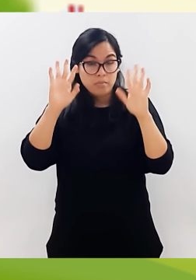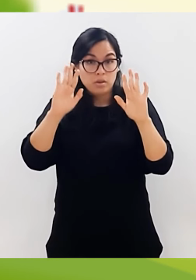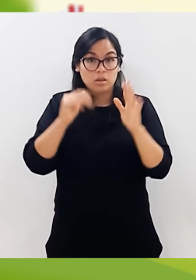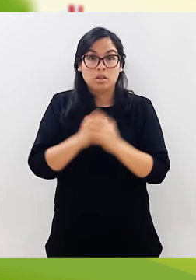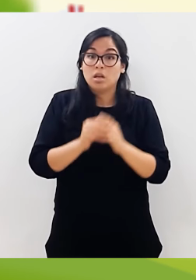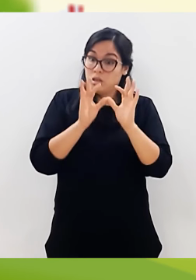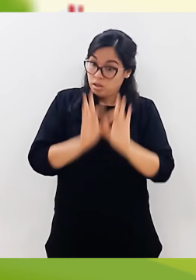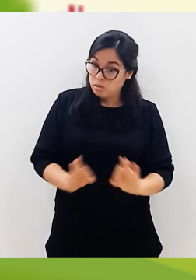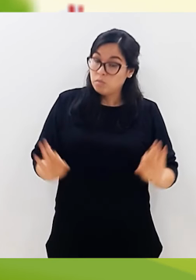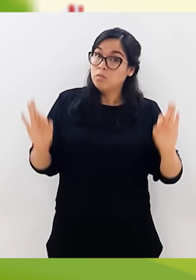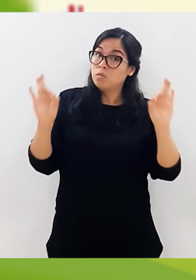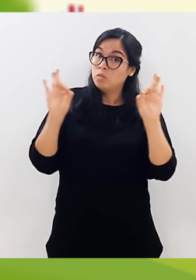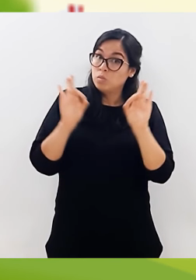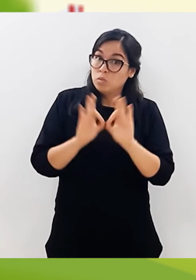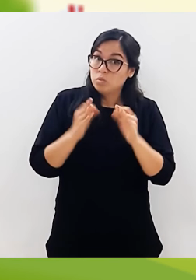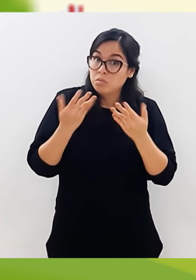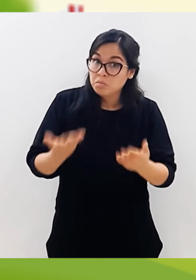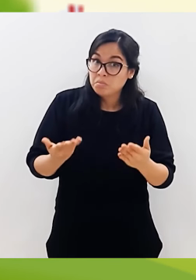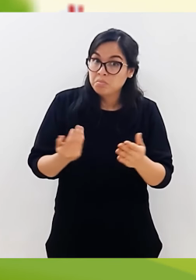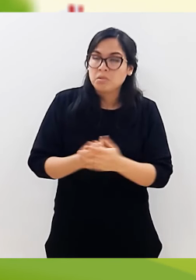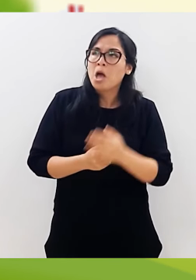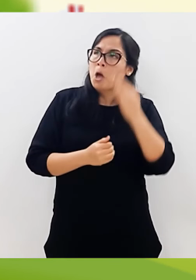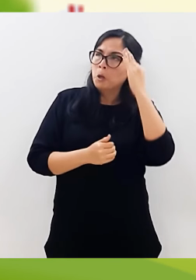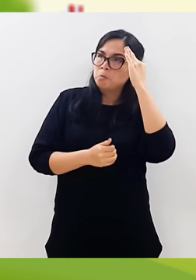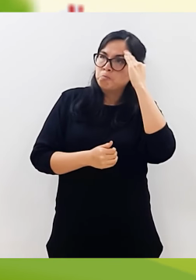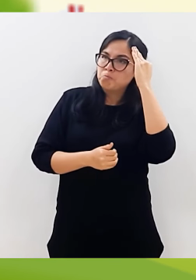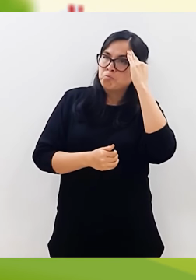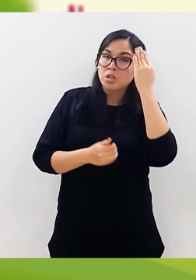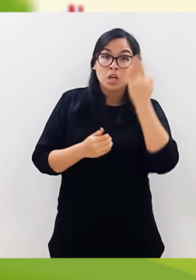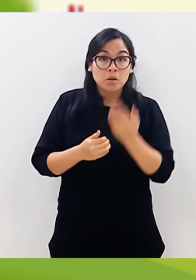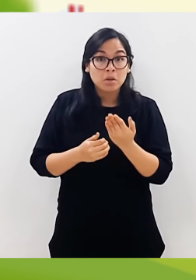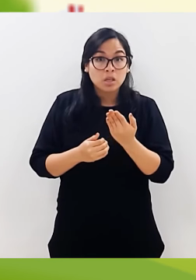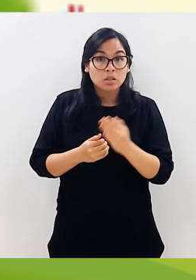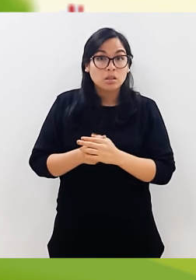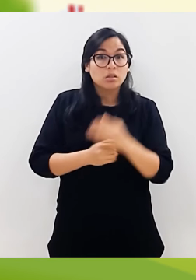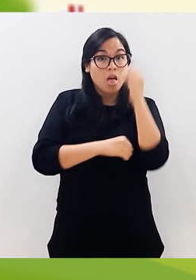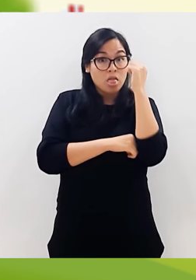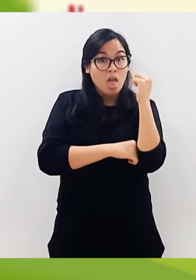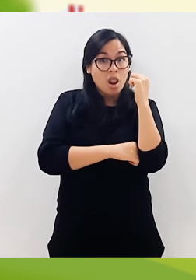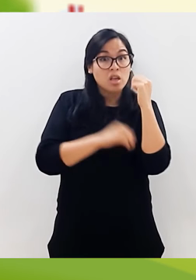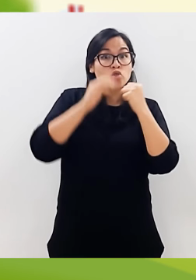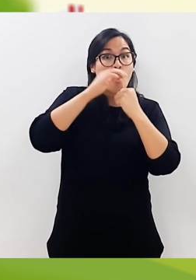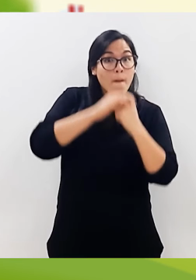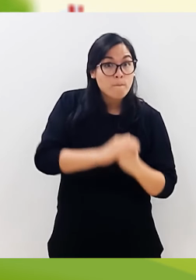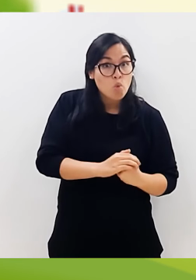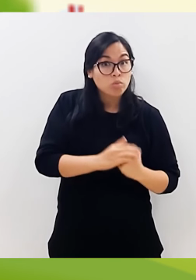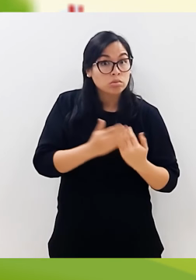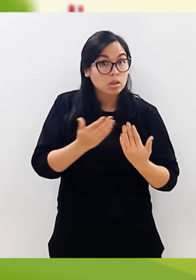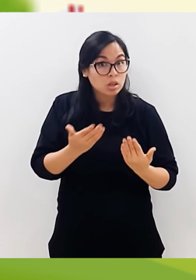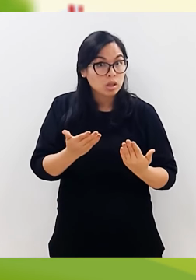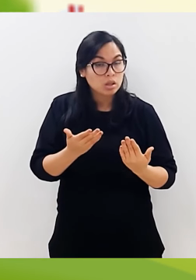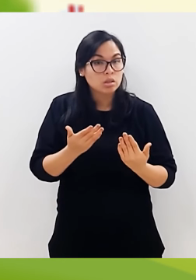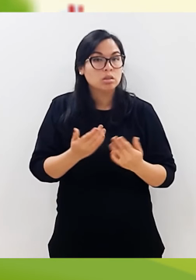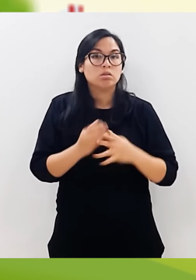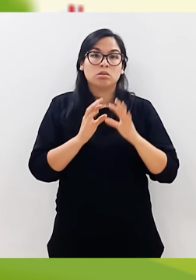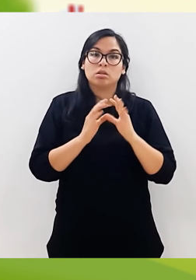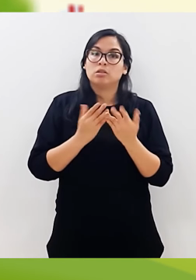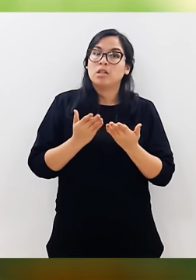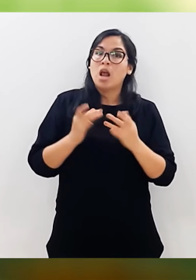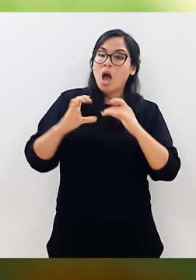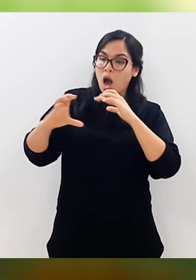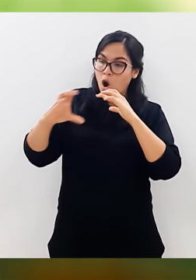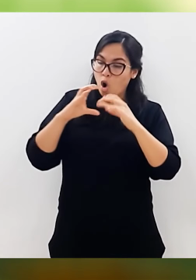lo cual es fundamental para saber si estos están siendo vulnerados.